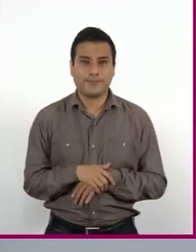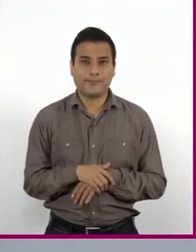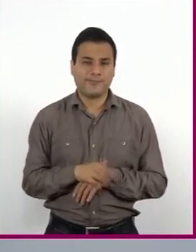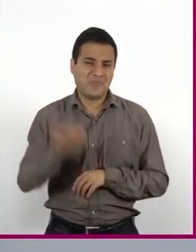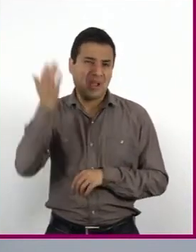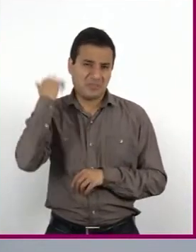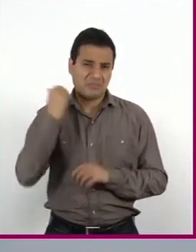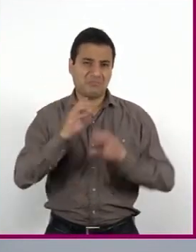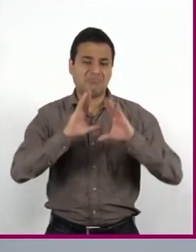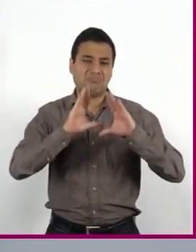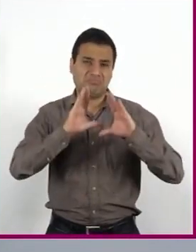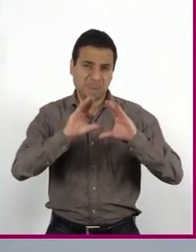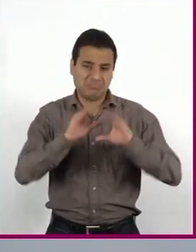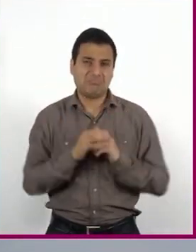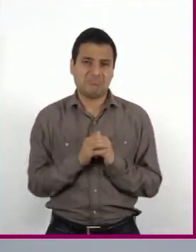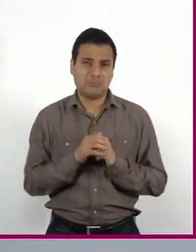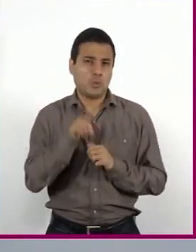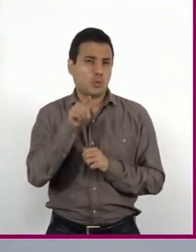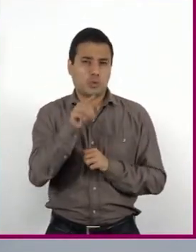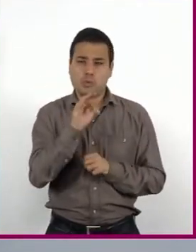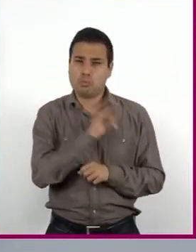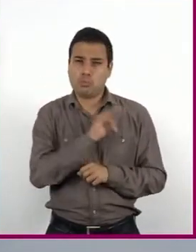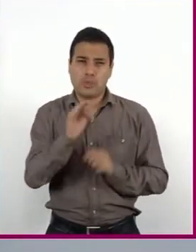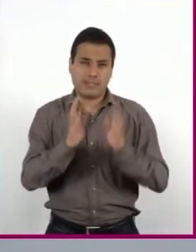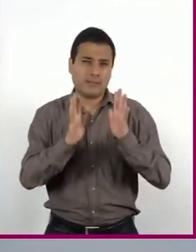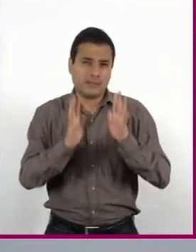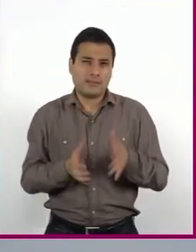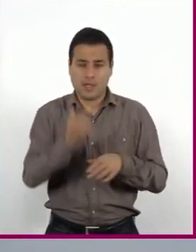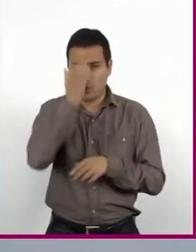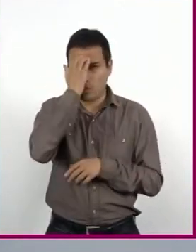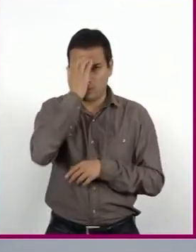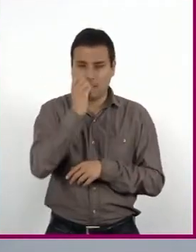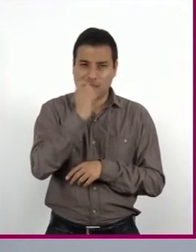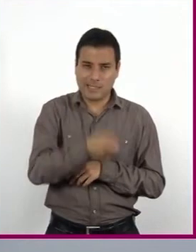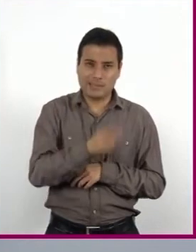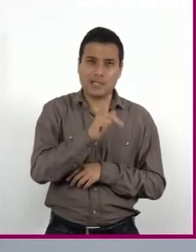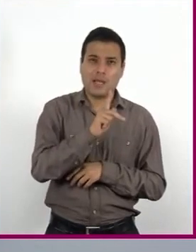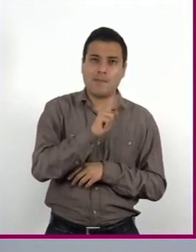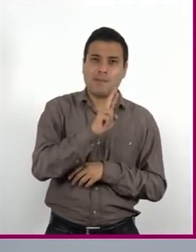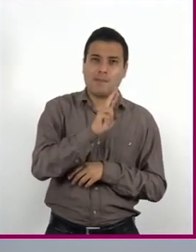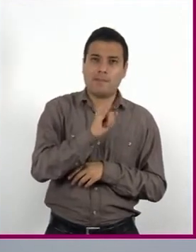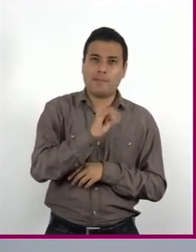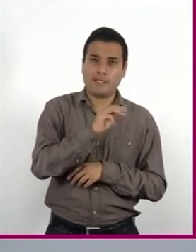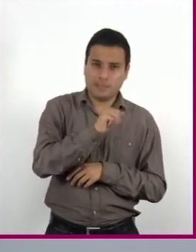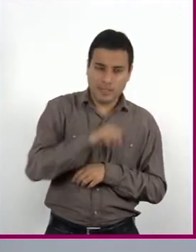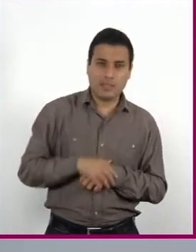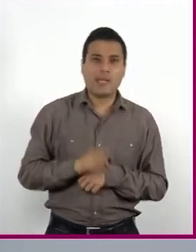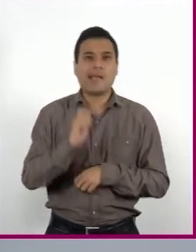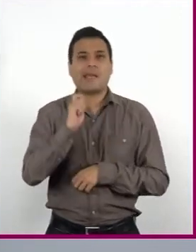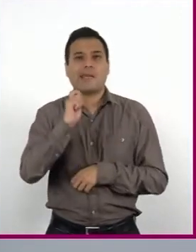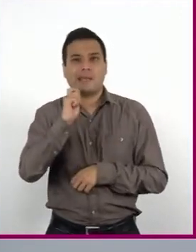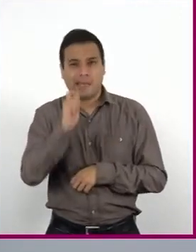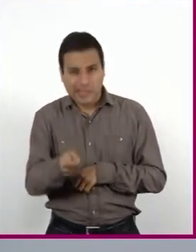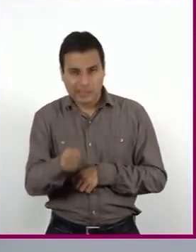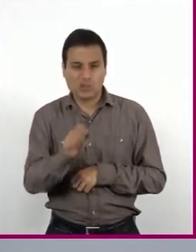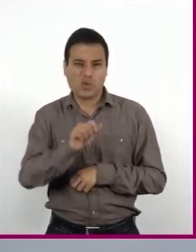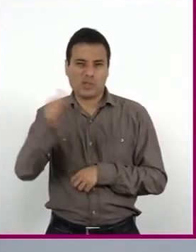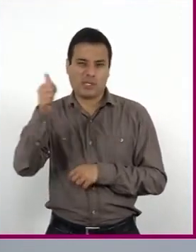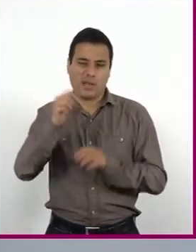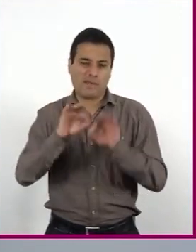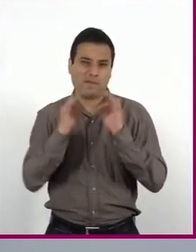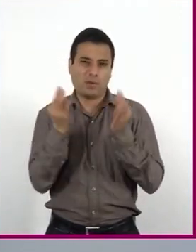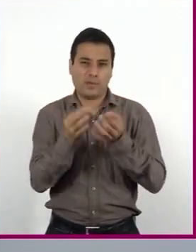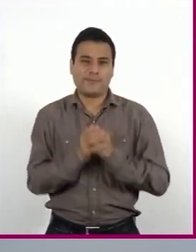estado estudiando, ustedes ya pueden diferenciar a un prisma de un cuerpo geométrico que no lo es. Anoten